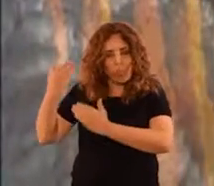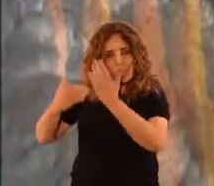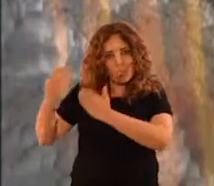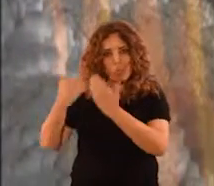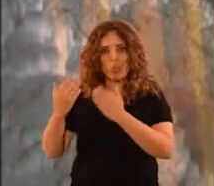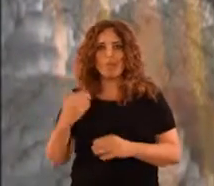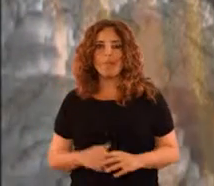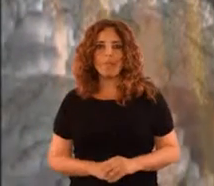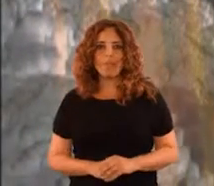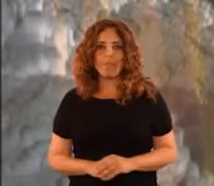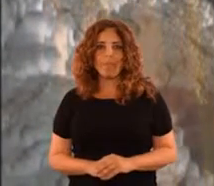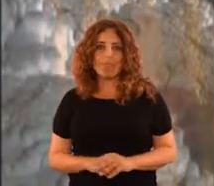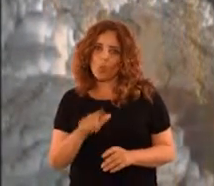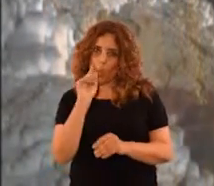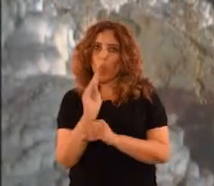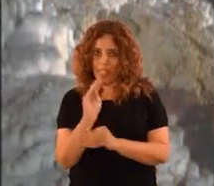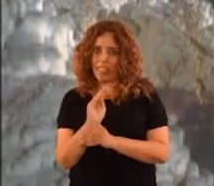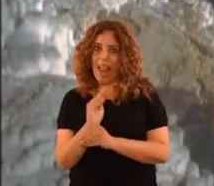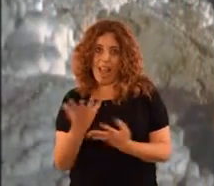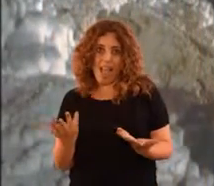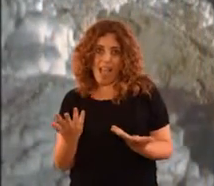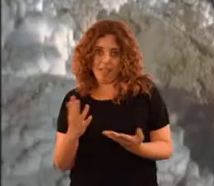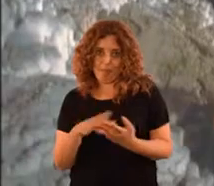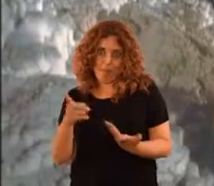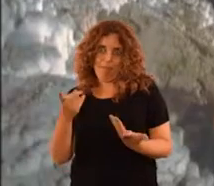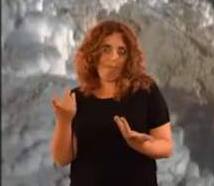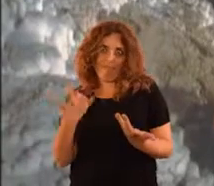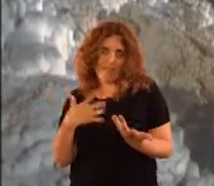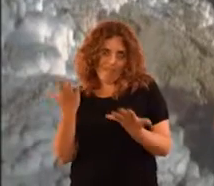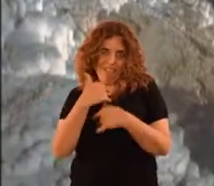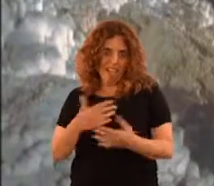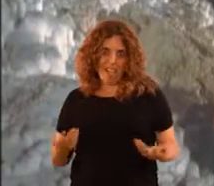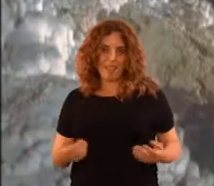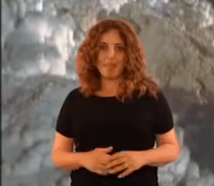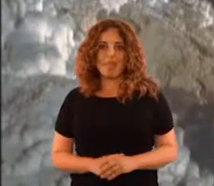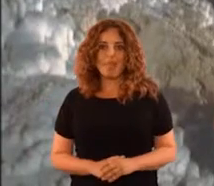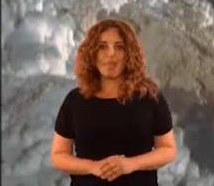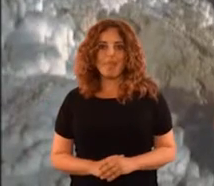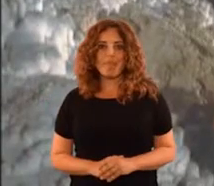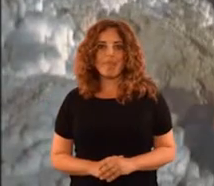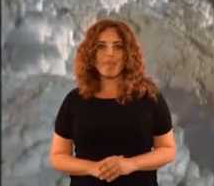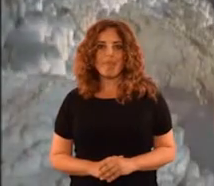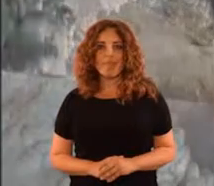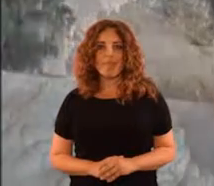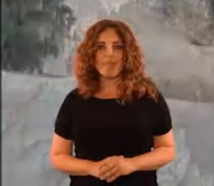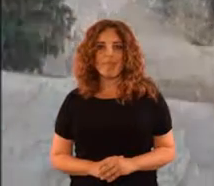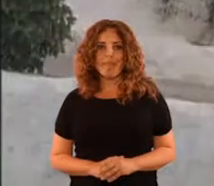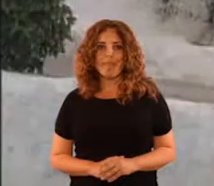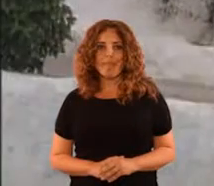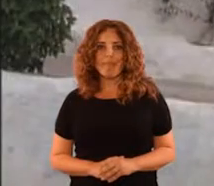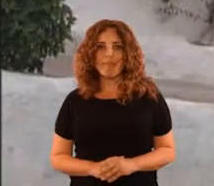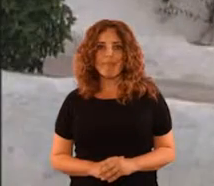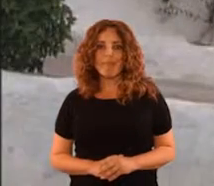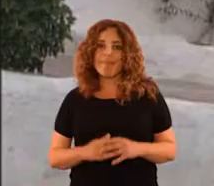formar cientos de miles de años. Cuídalas, son irreemplazables.